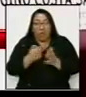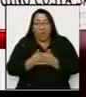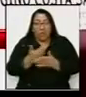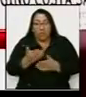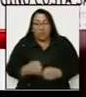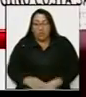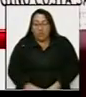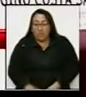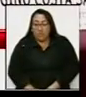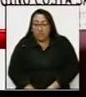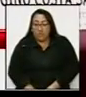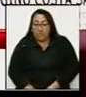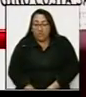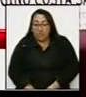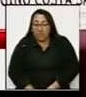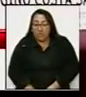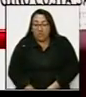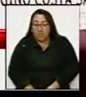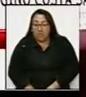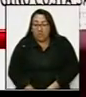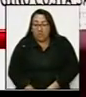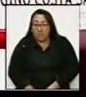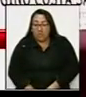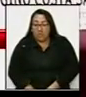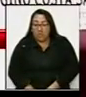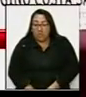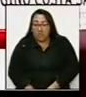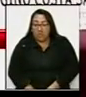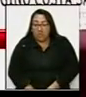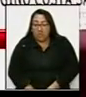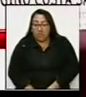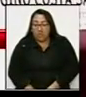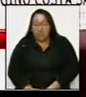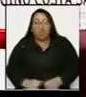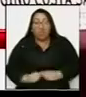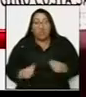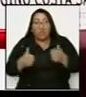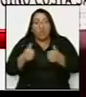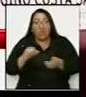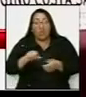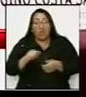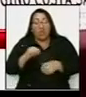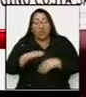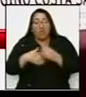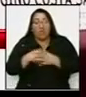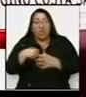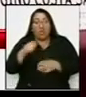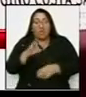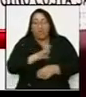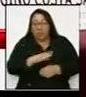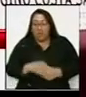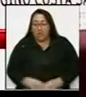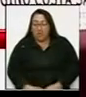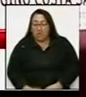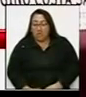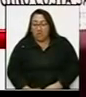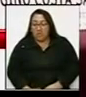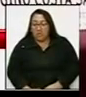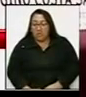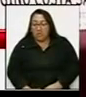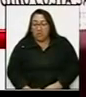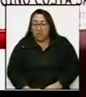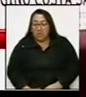propuestos en el proyecto del Poder Ejecutivo para la medición de la eficacia, eficiencia de jueces y fiscales, y me